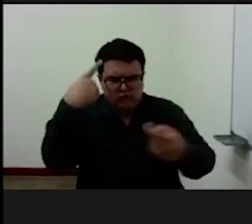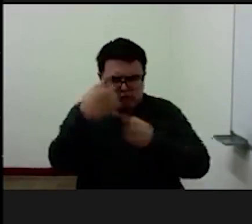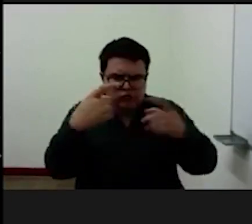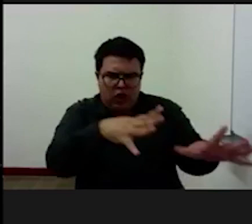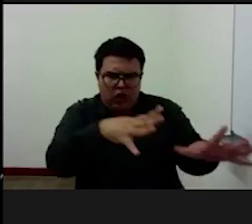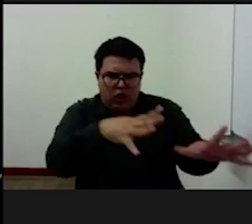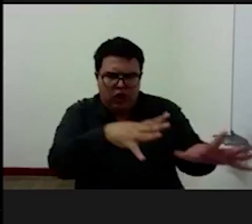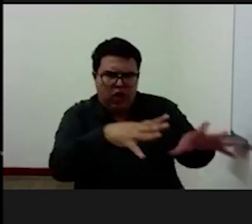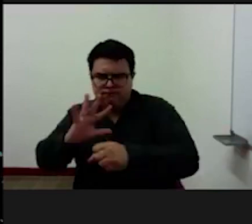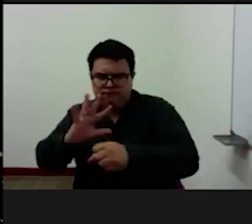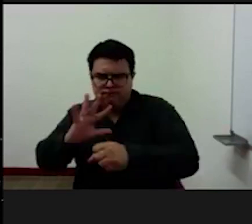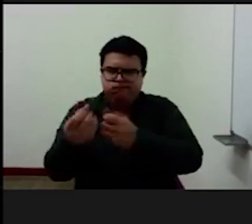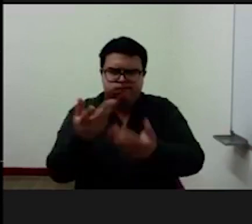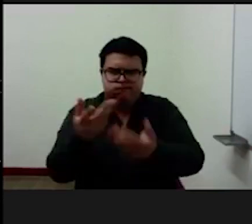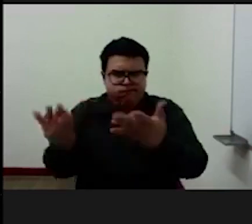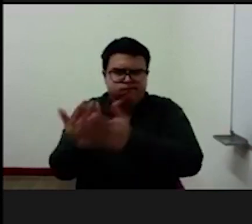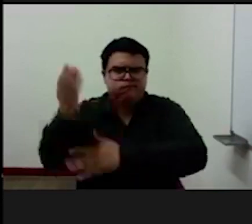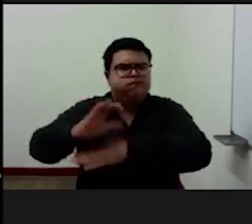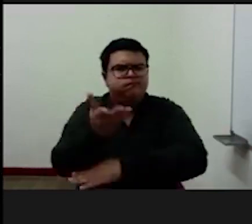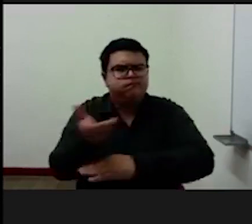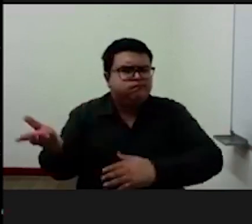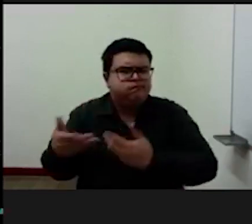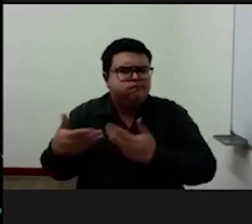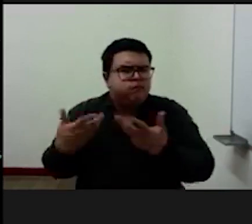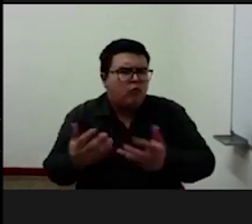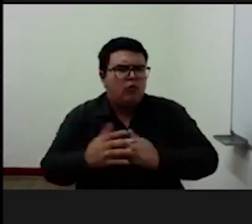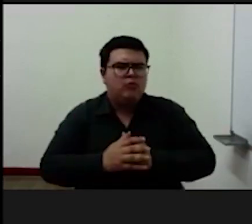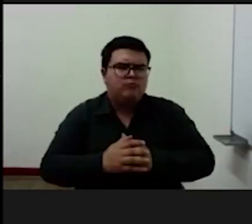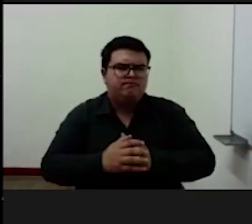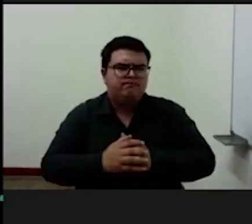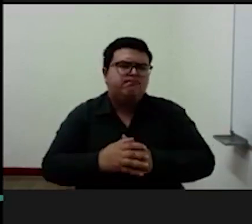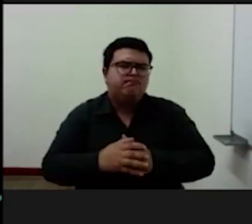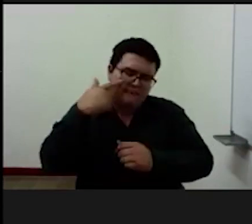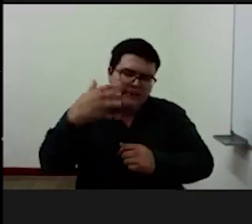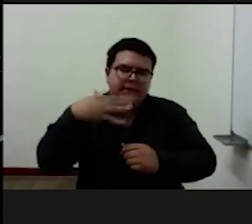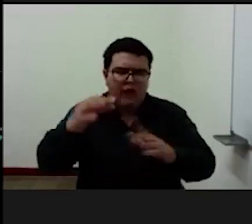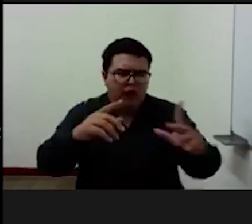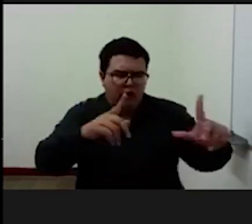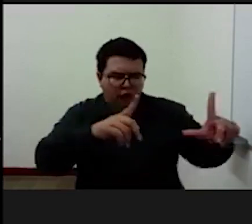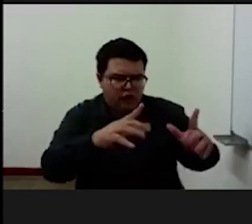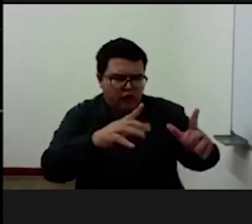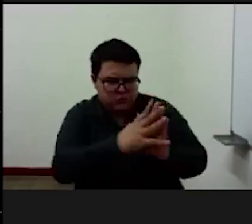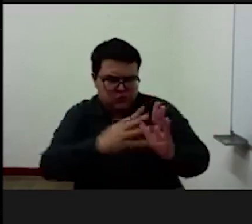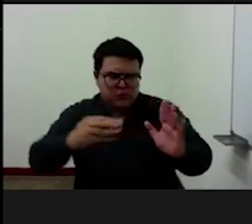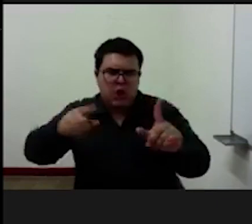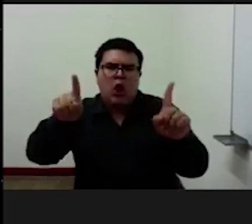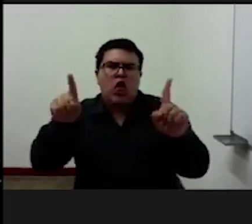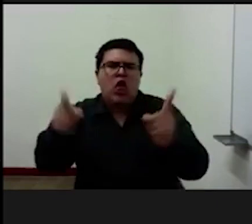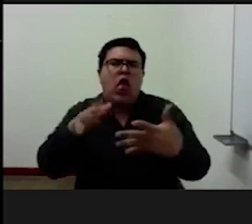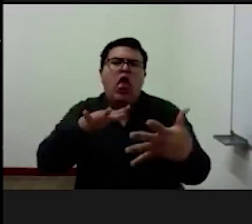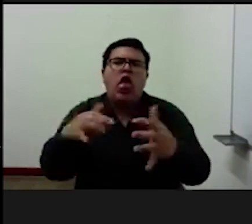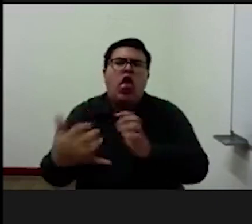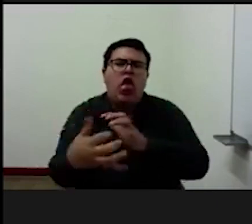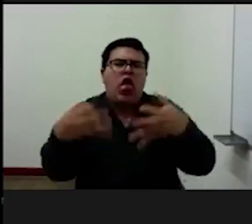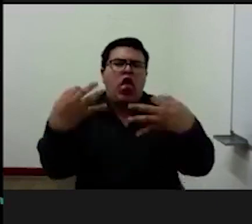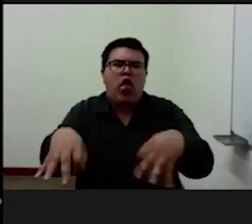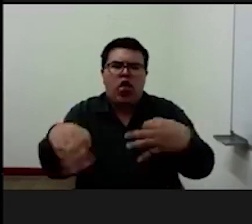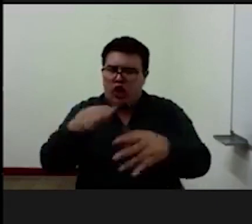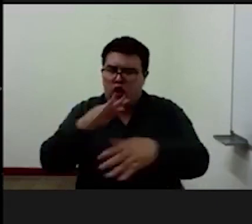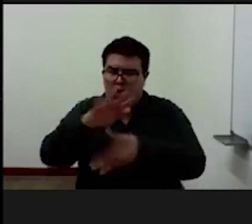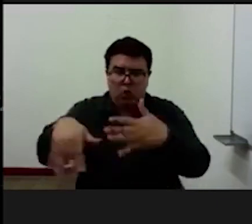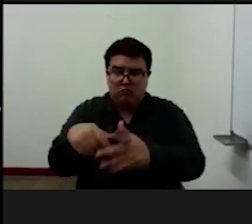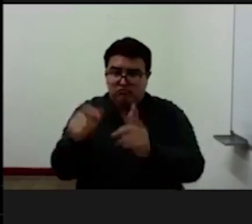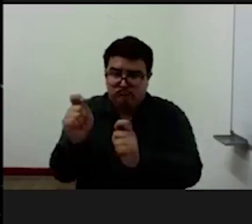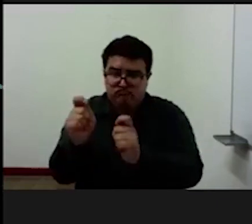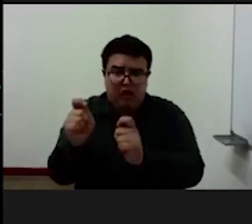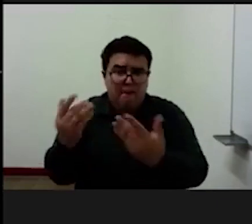arte, digamos, han sido reducidas a una mera artesanía que lo despoja de todo sentido y